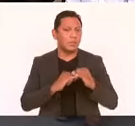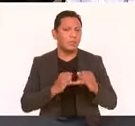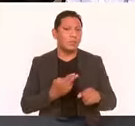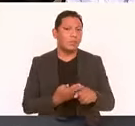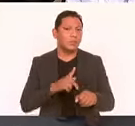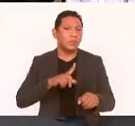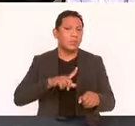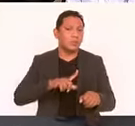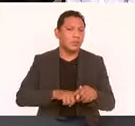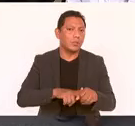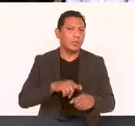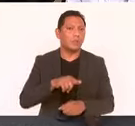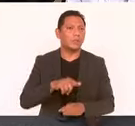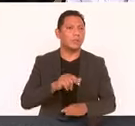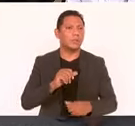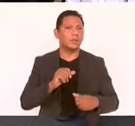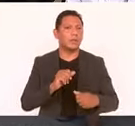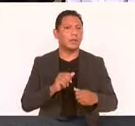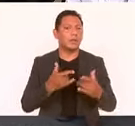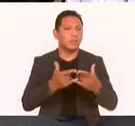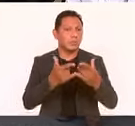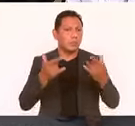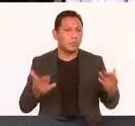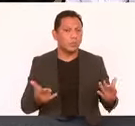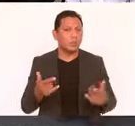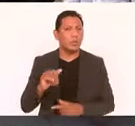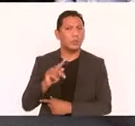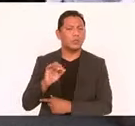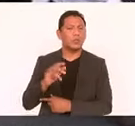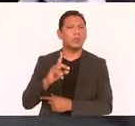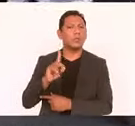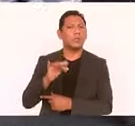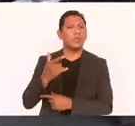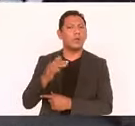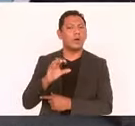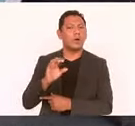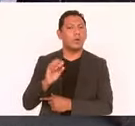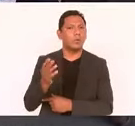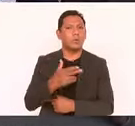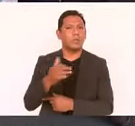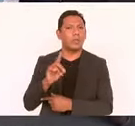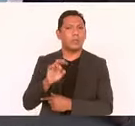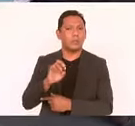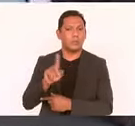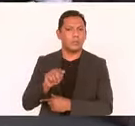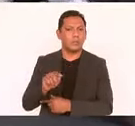de Antropología e Historia, antropólogo Diego Prieto Hernández.